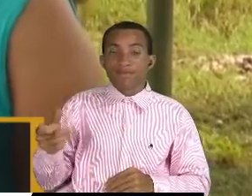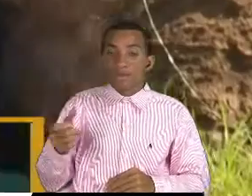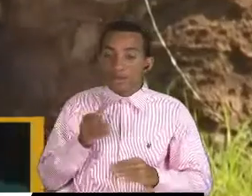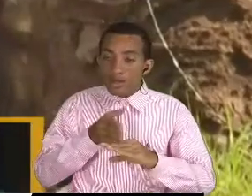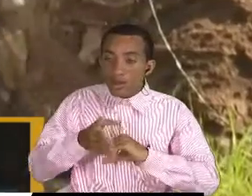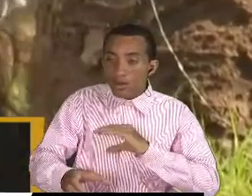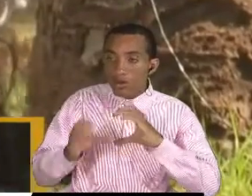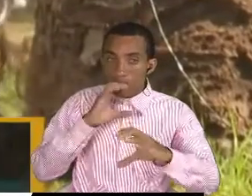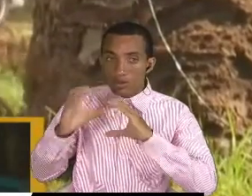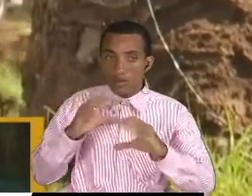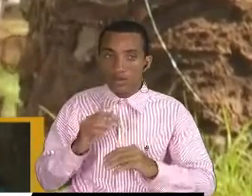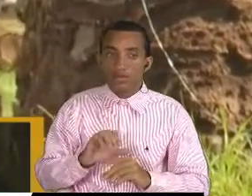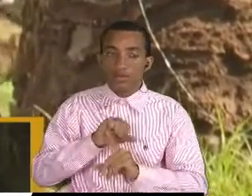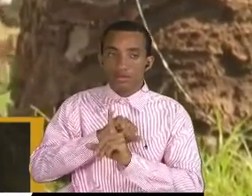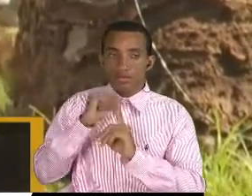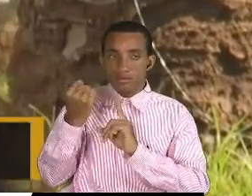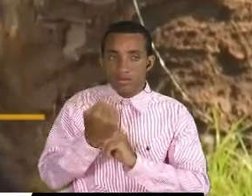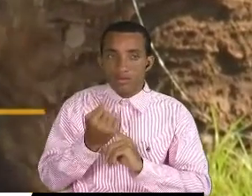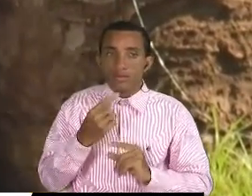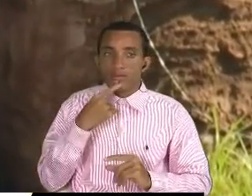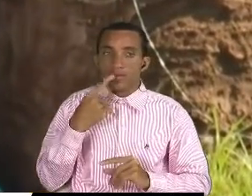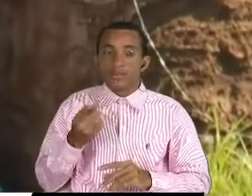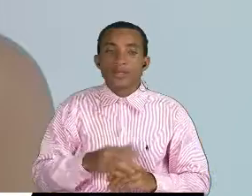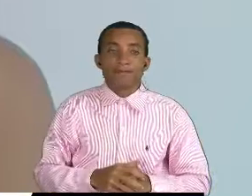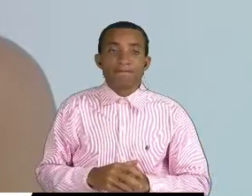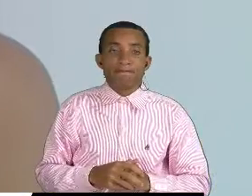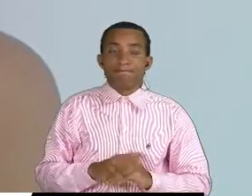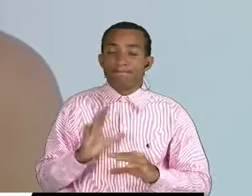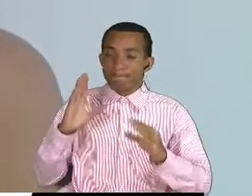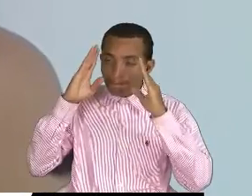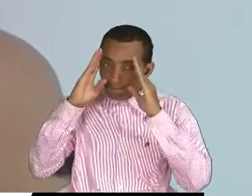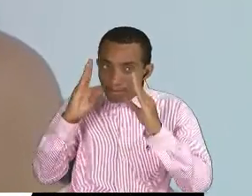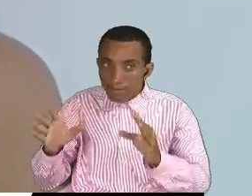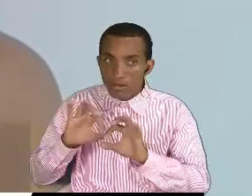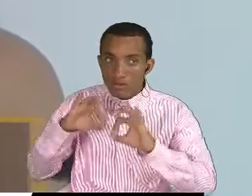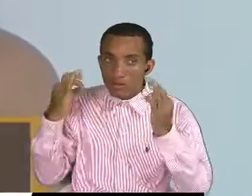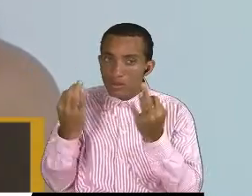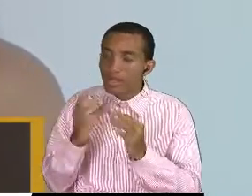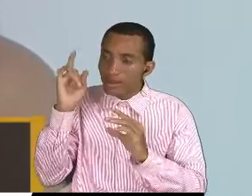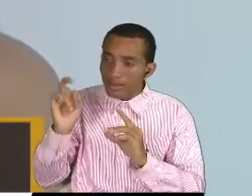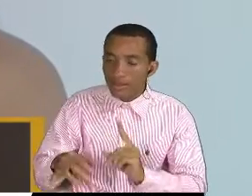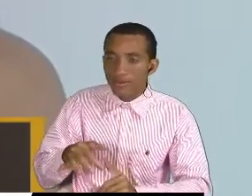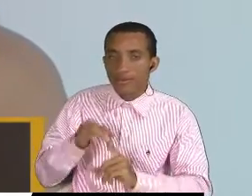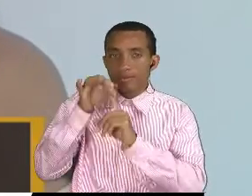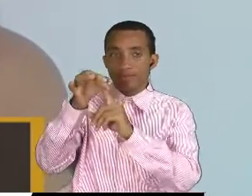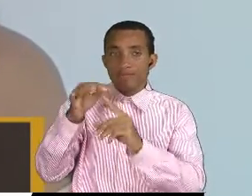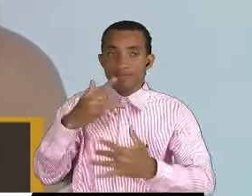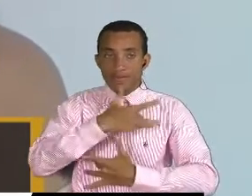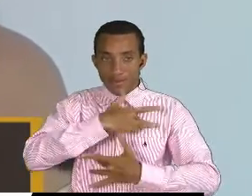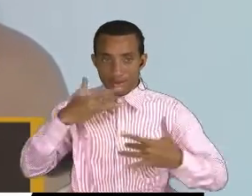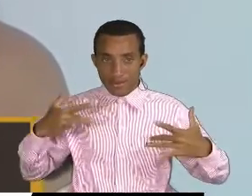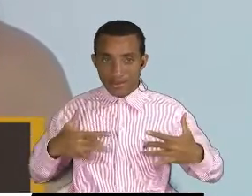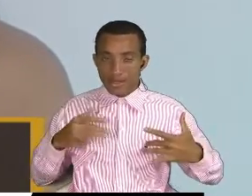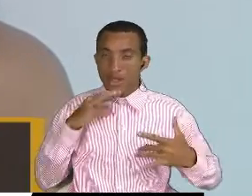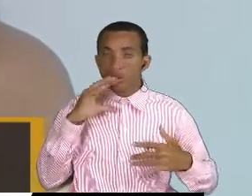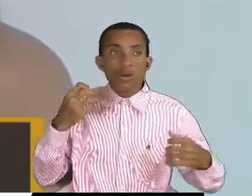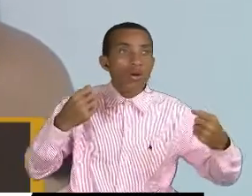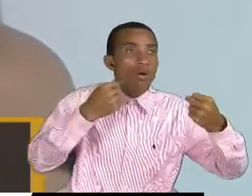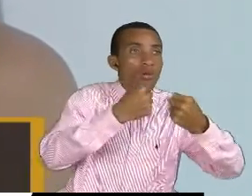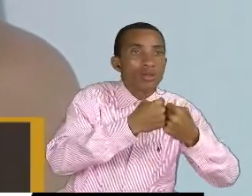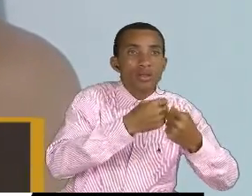angustiada la atención médica de un familiar cuyo estado de salud requiere atención médica especializada. Su EPS Café Salud no se la brinda al no tener convenio con una IPS